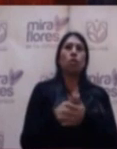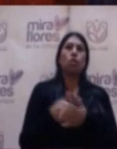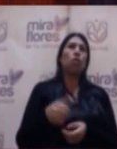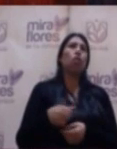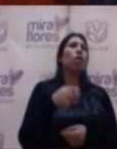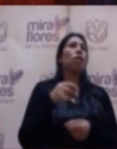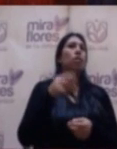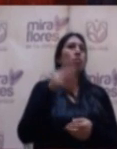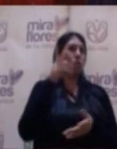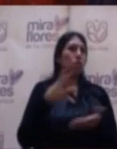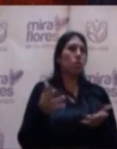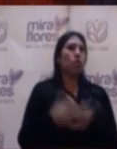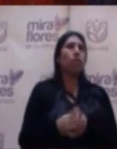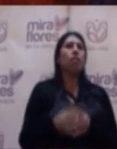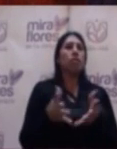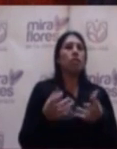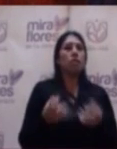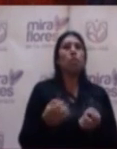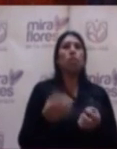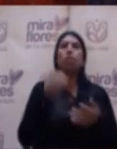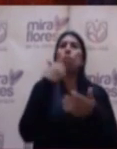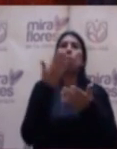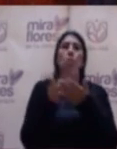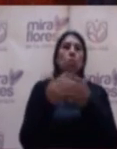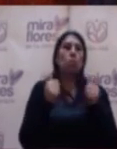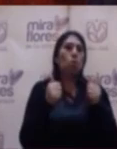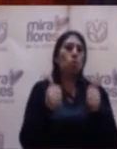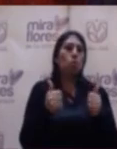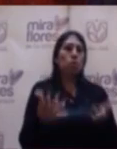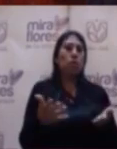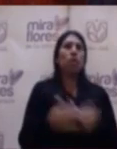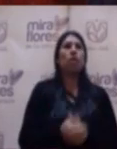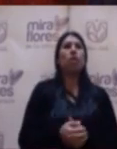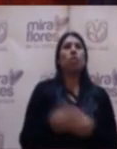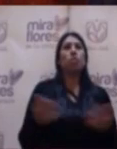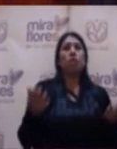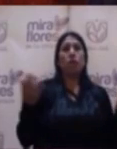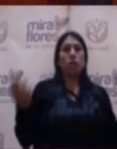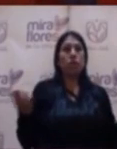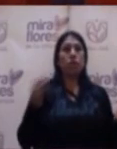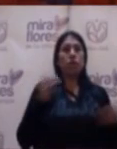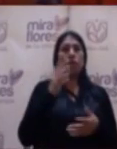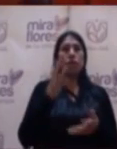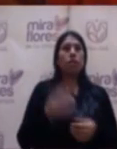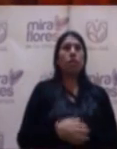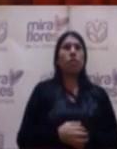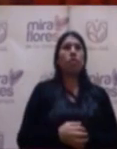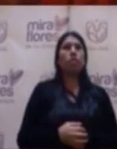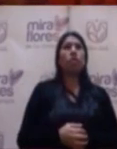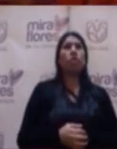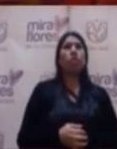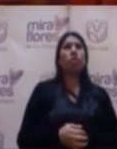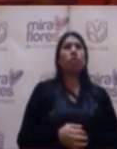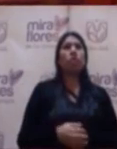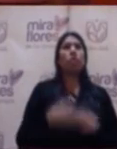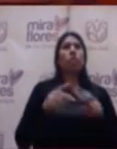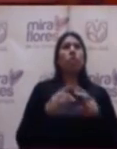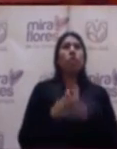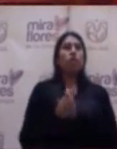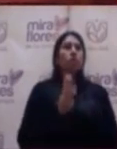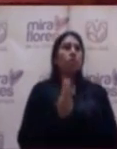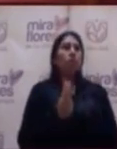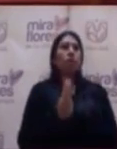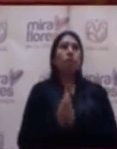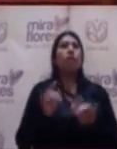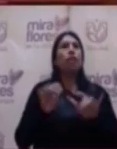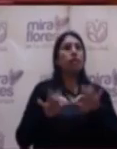le deseamos que le vaya muy bien y sabemos que lo va a hacer muy bien. Dicho esto, de manera introductoria, vamos a pedirle a